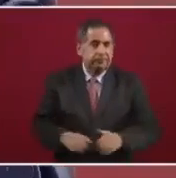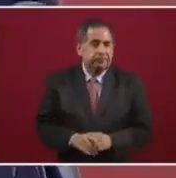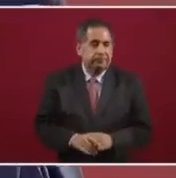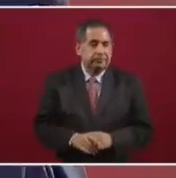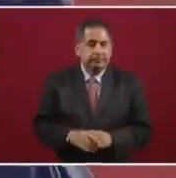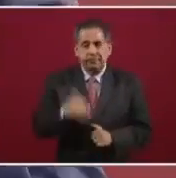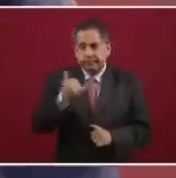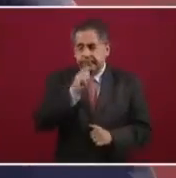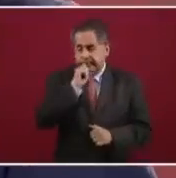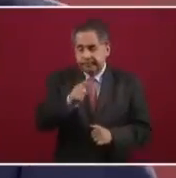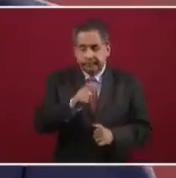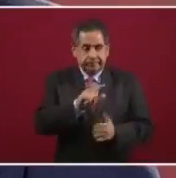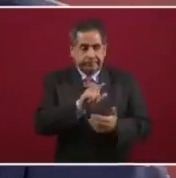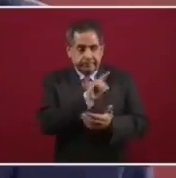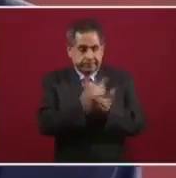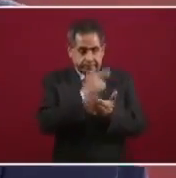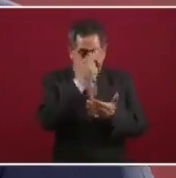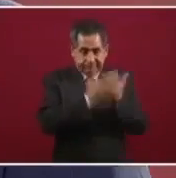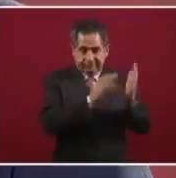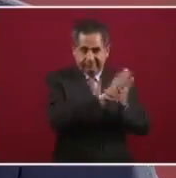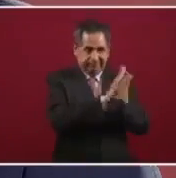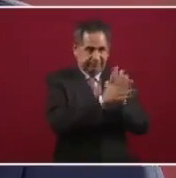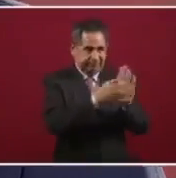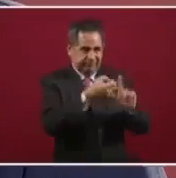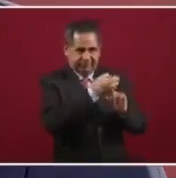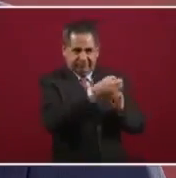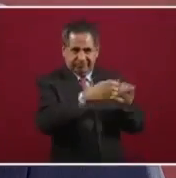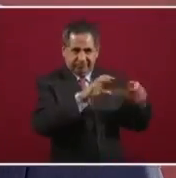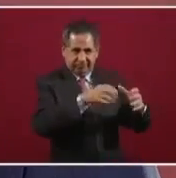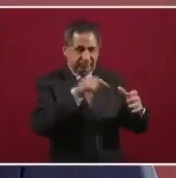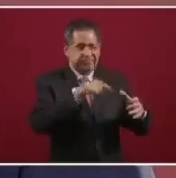y la llamada delincuencia organizada, lo mismo